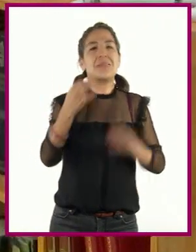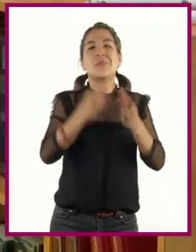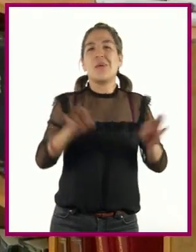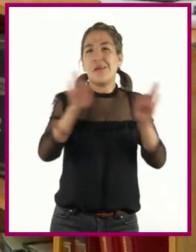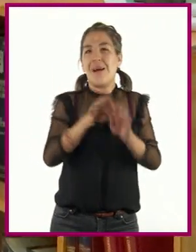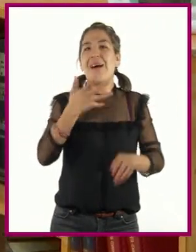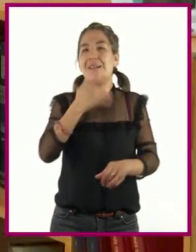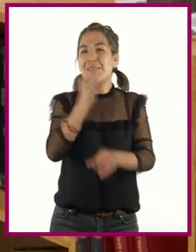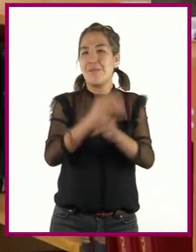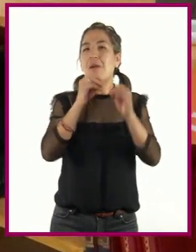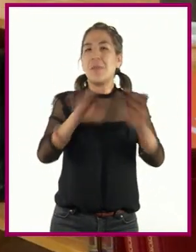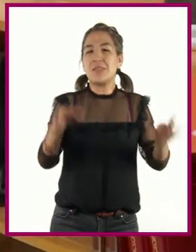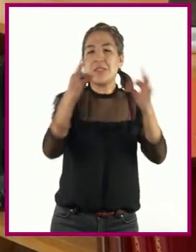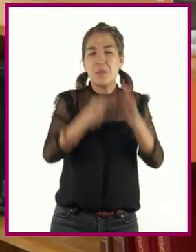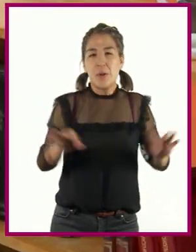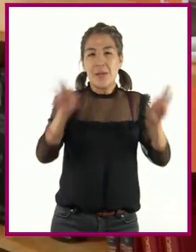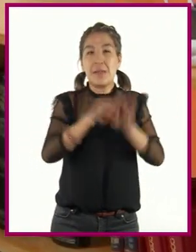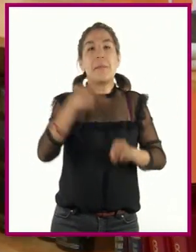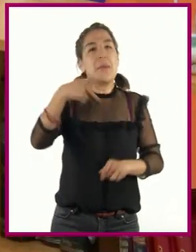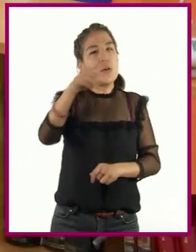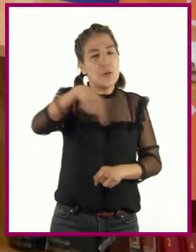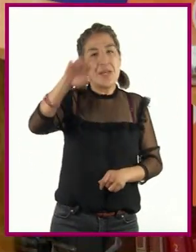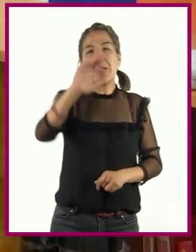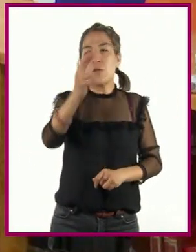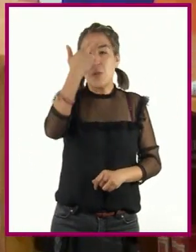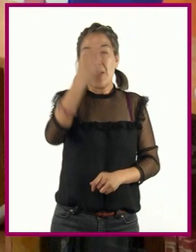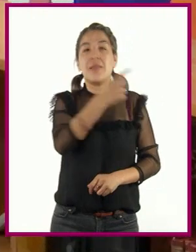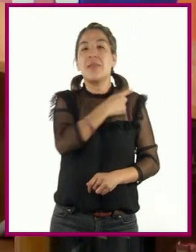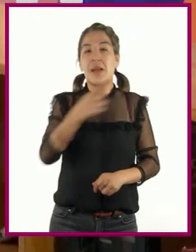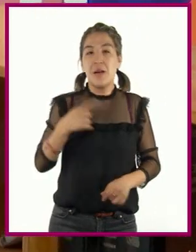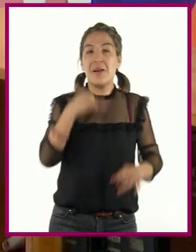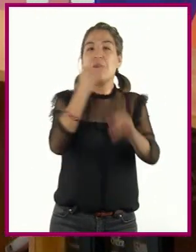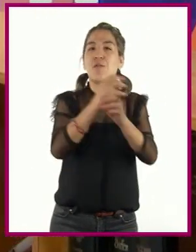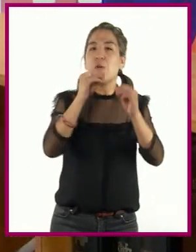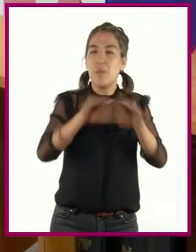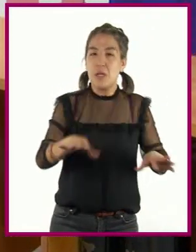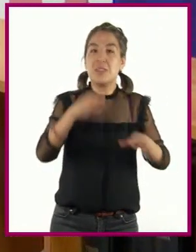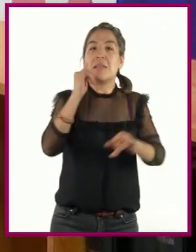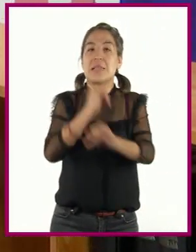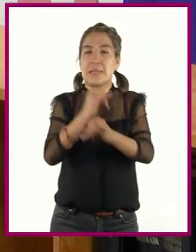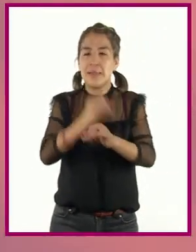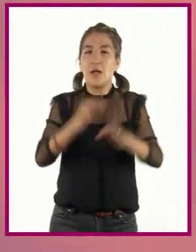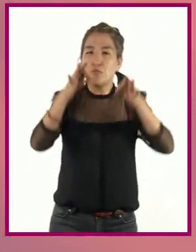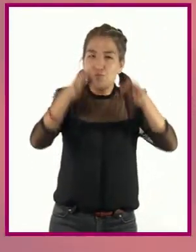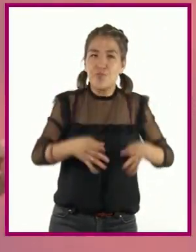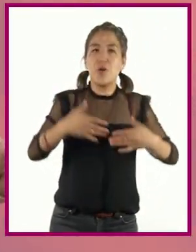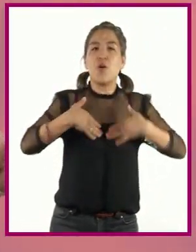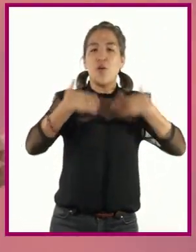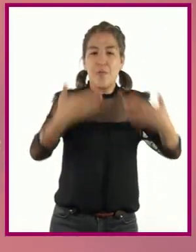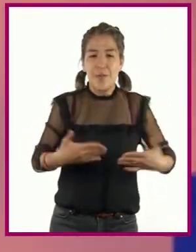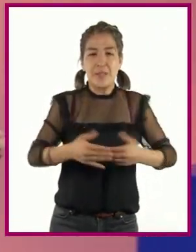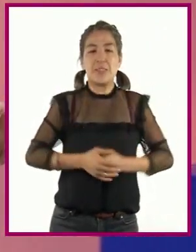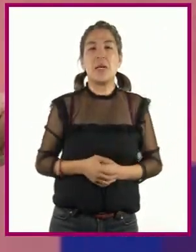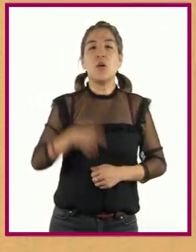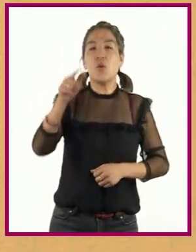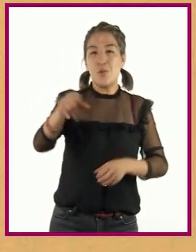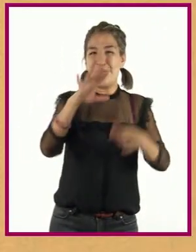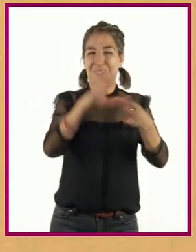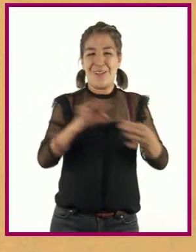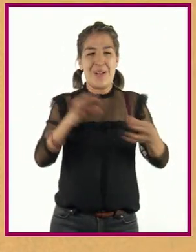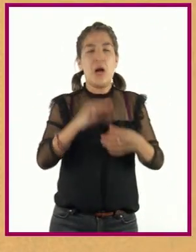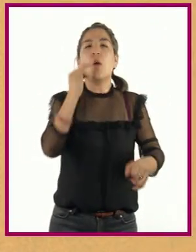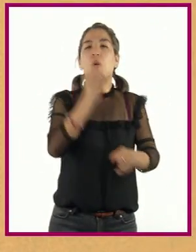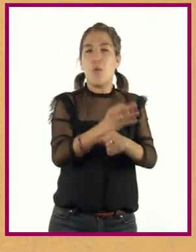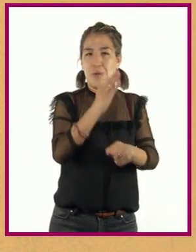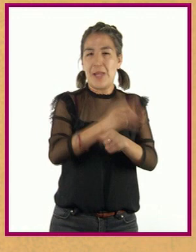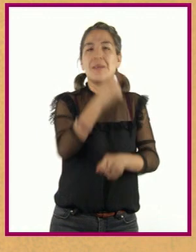seguramente información relevante. Solo recuerden verificar que provengan de un sitio confiable. Y ya que mencionas sitios confiables,